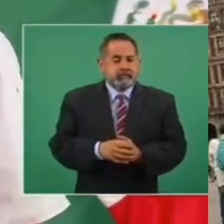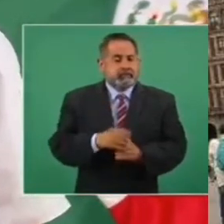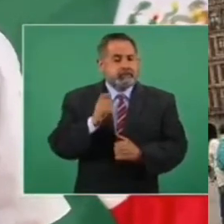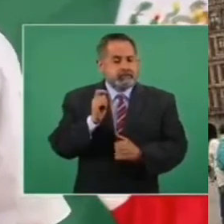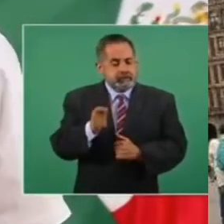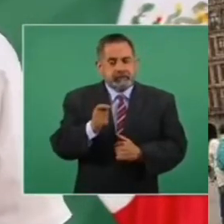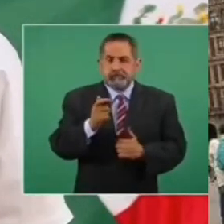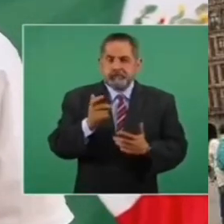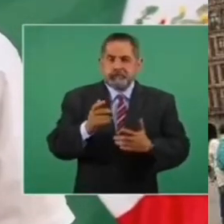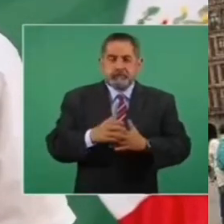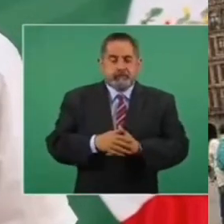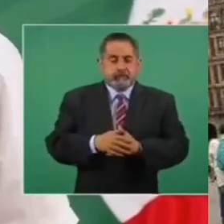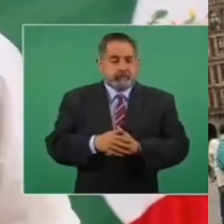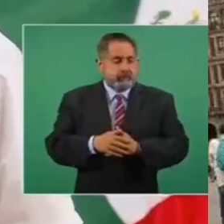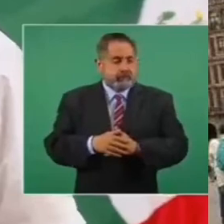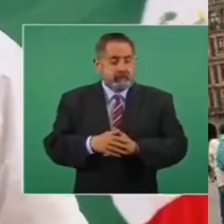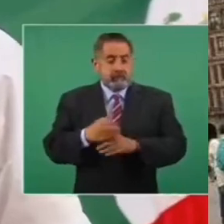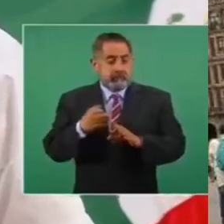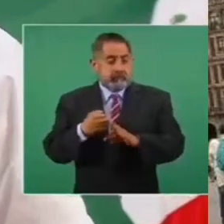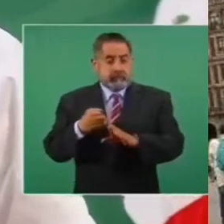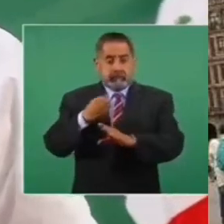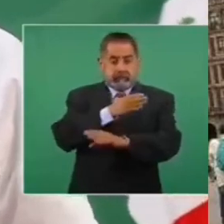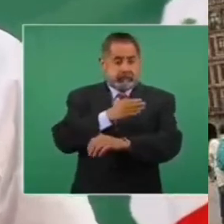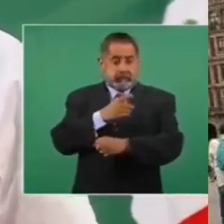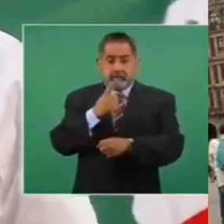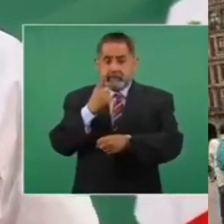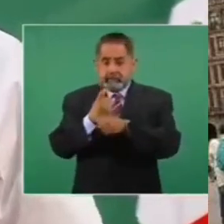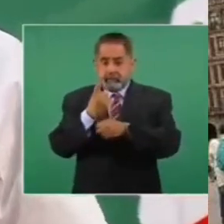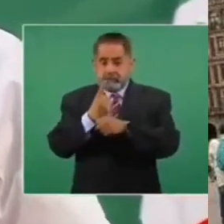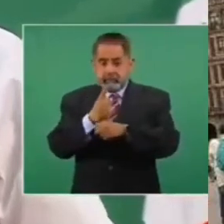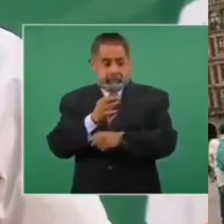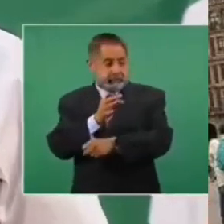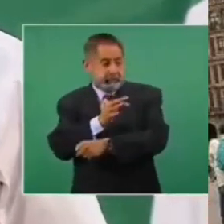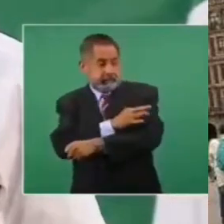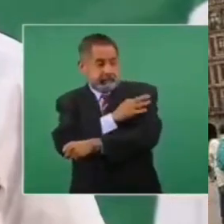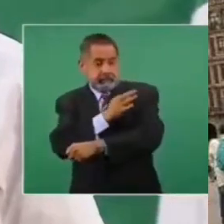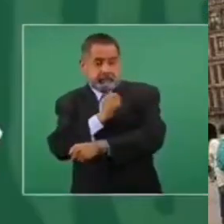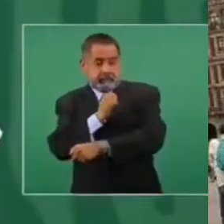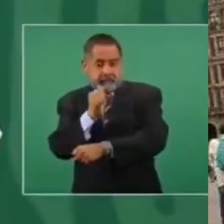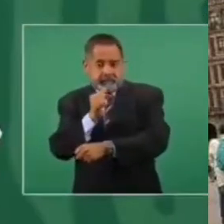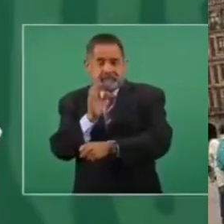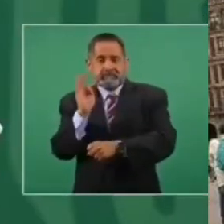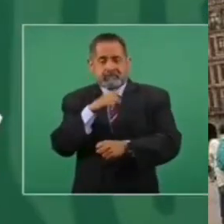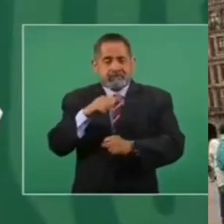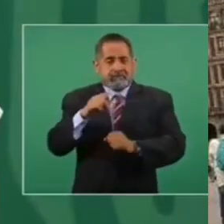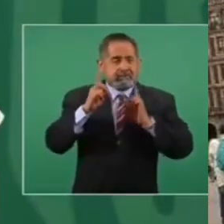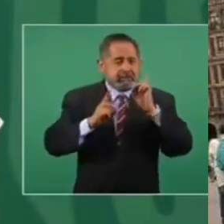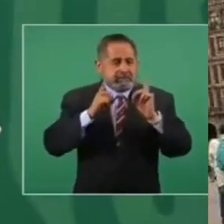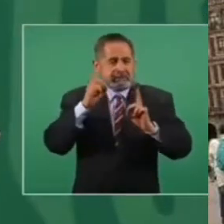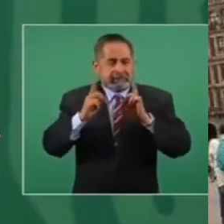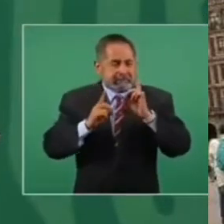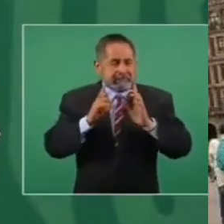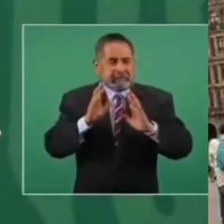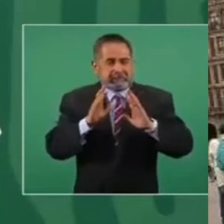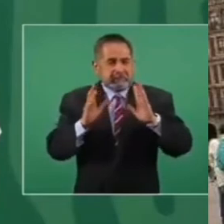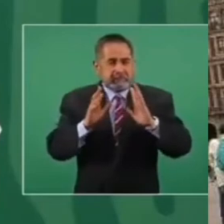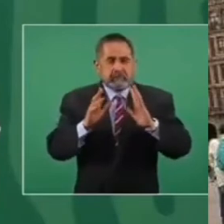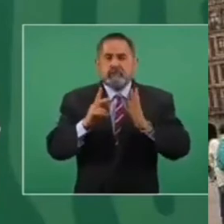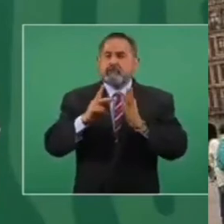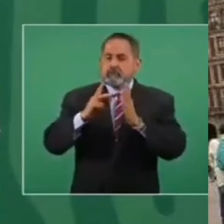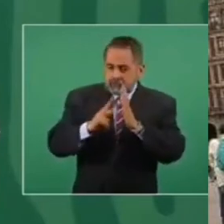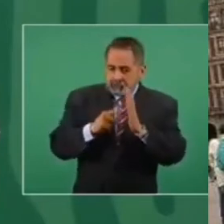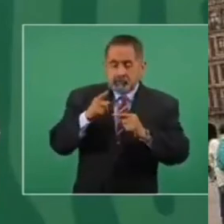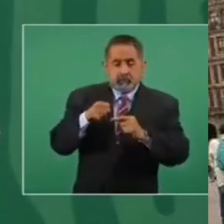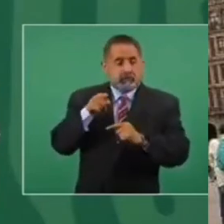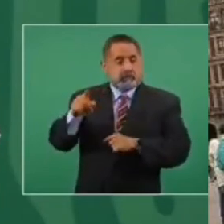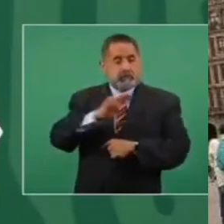si no se aplicaron la primera dosis, porque lo estaban pensando, cuando lleguen de nuevo al